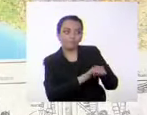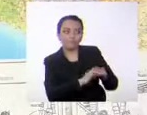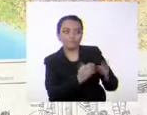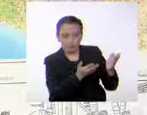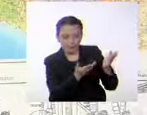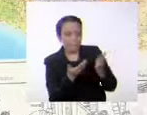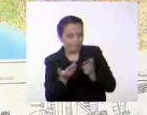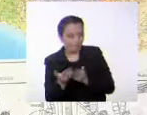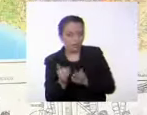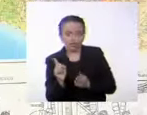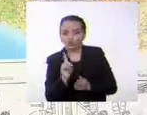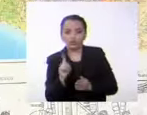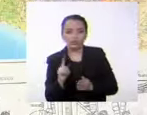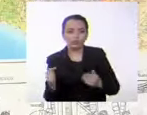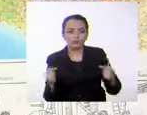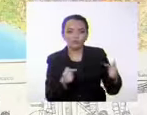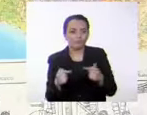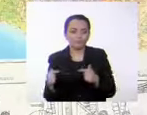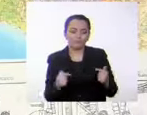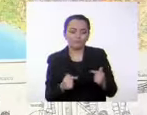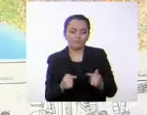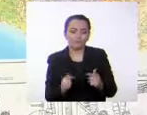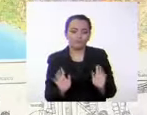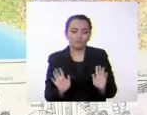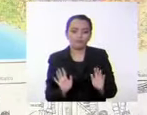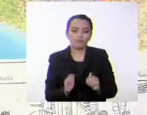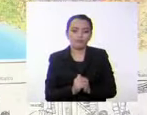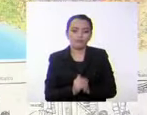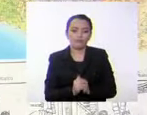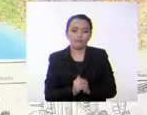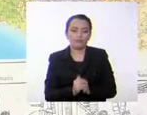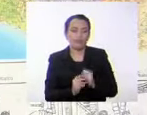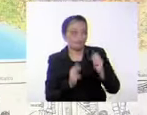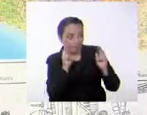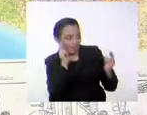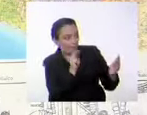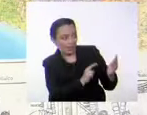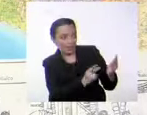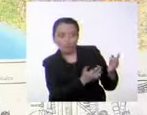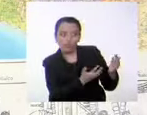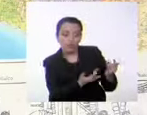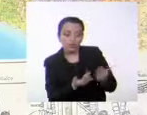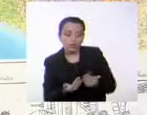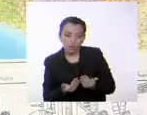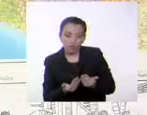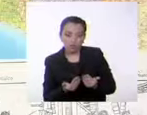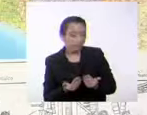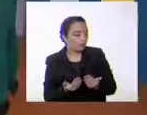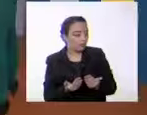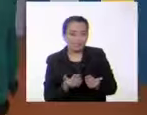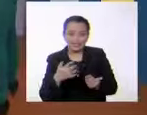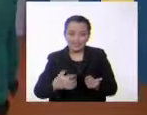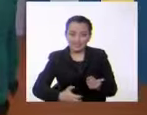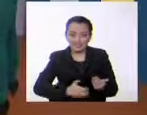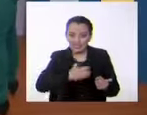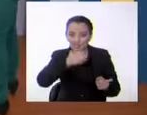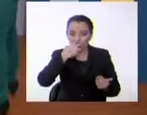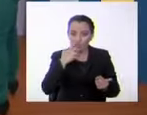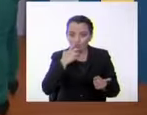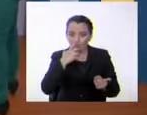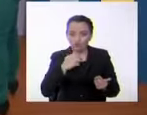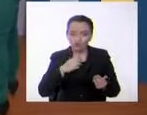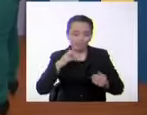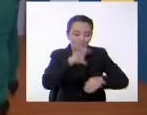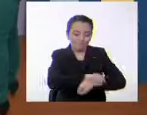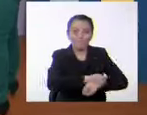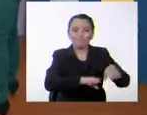ver que no regresaban, se molestó mucho y decidió apresar a todos los que habían quedado, incluyendo los del señorío, es decir,